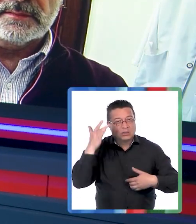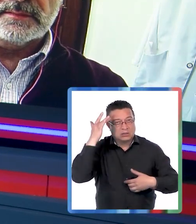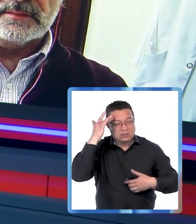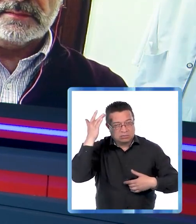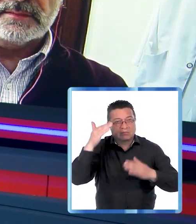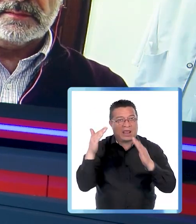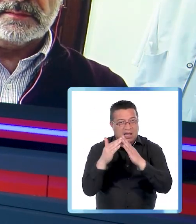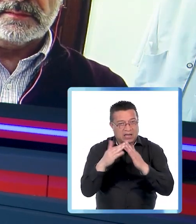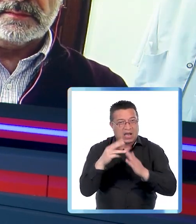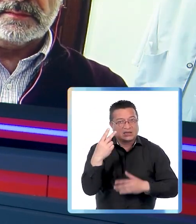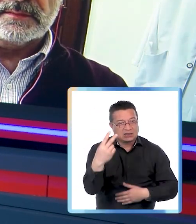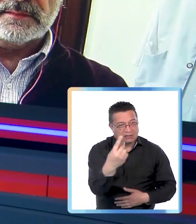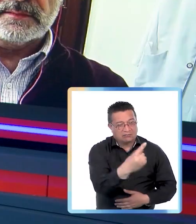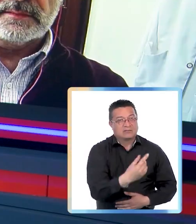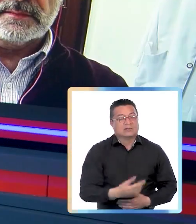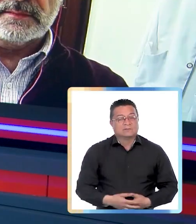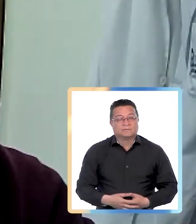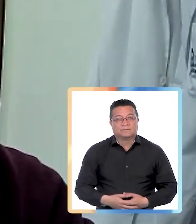físico e intelectual desde el hogar?